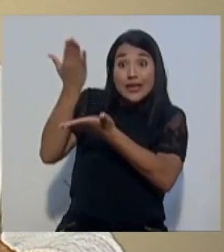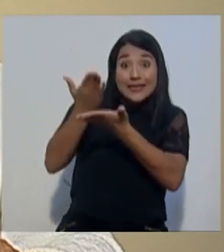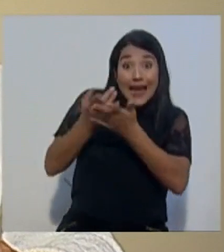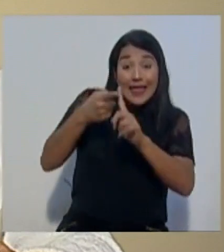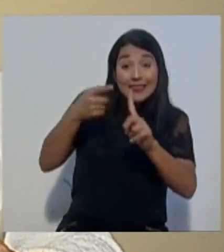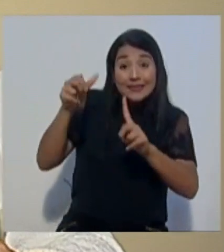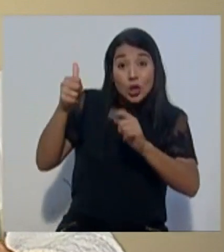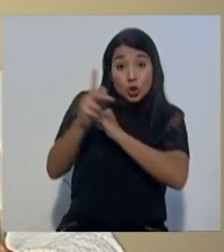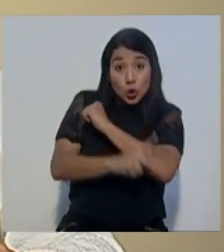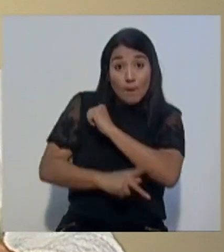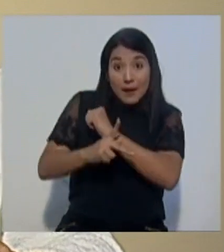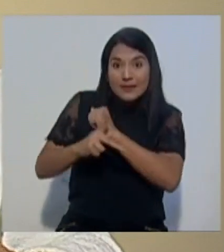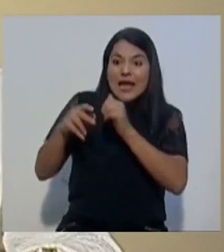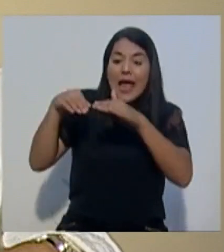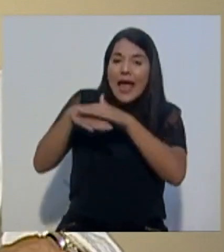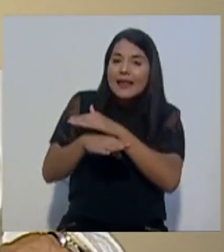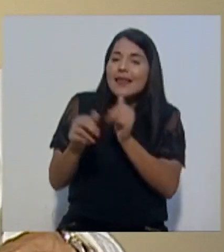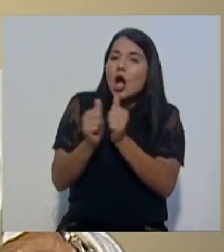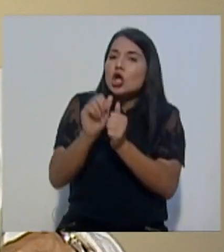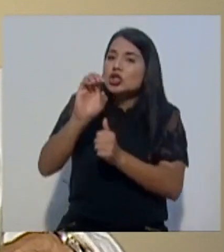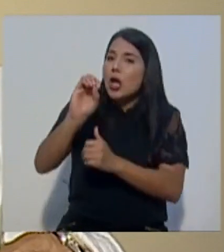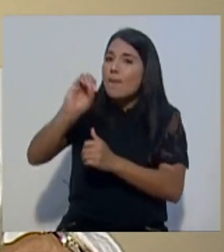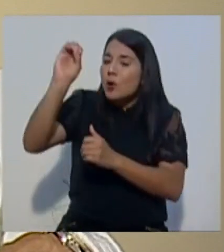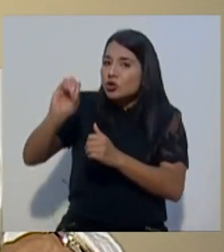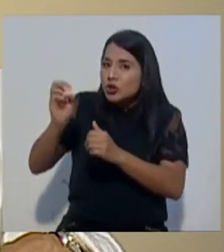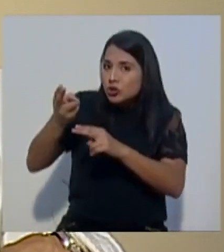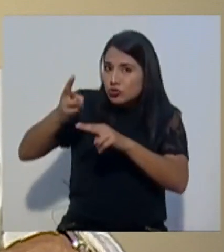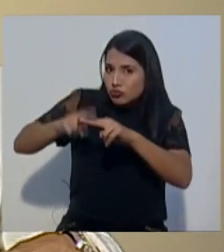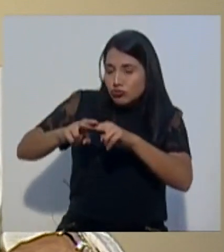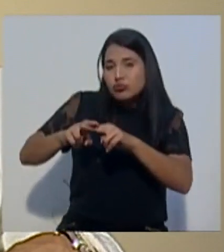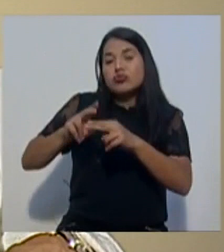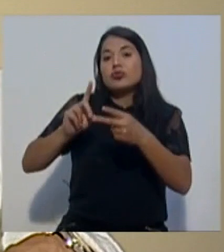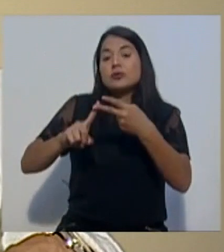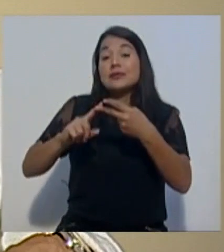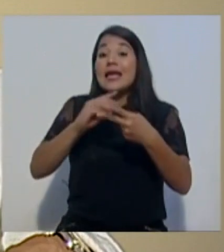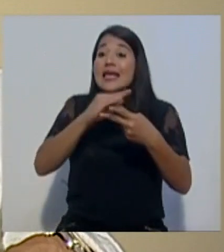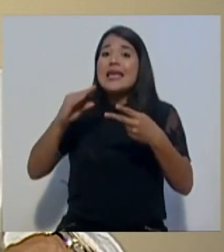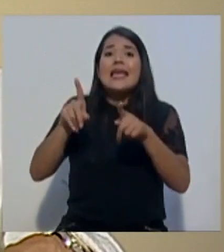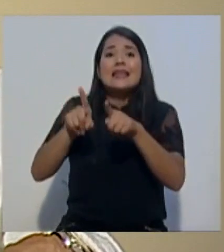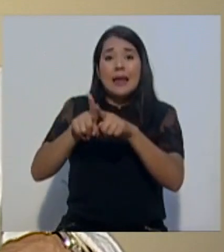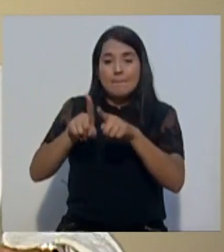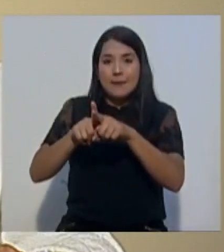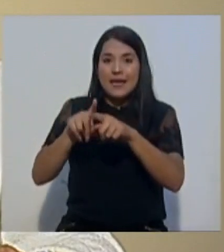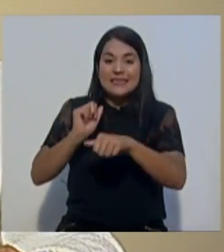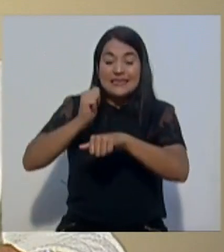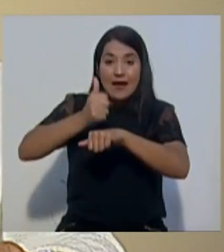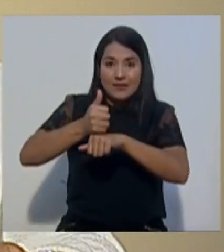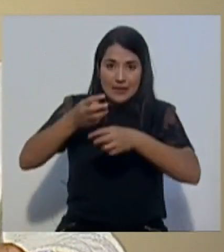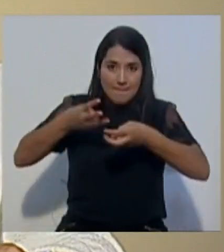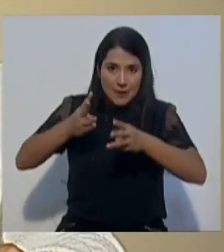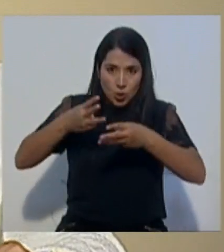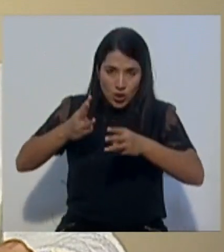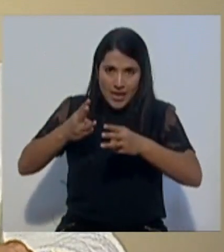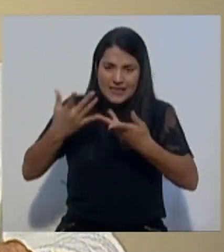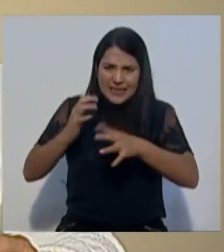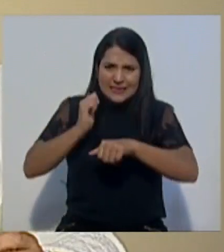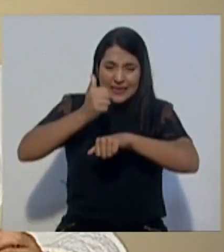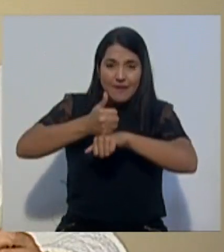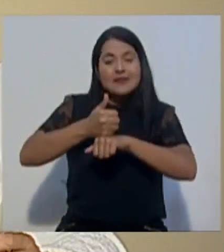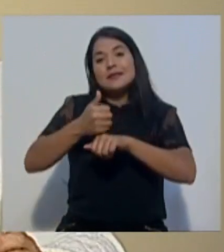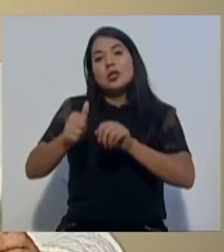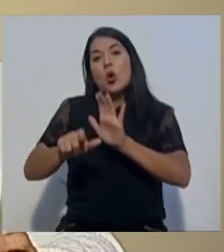al entrar con cero arancel y cuantificar en la fórmula que se estableció en el decreto de regulación de precios, pues el precio